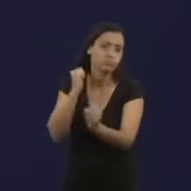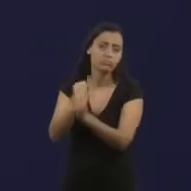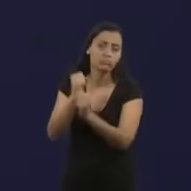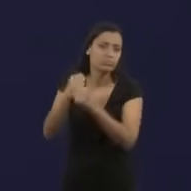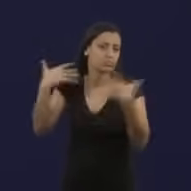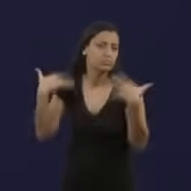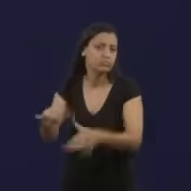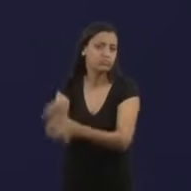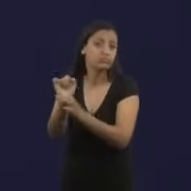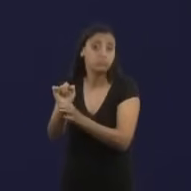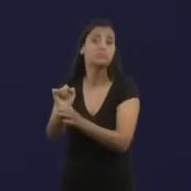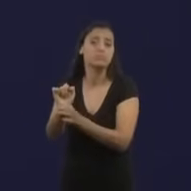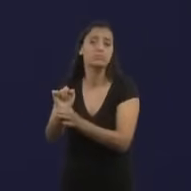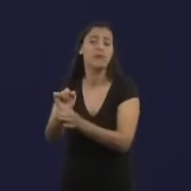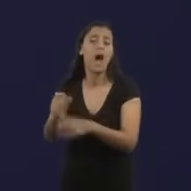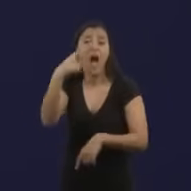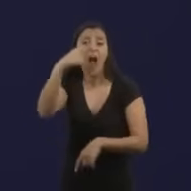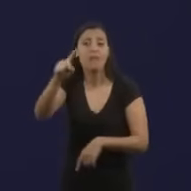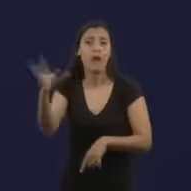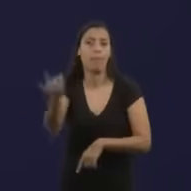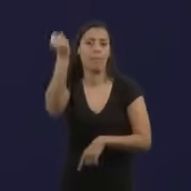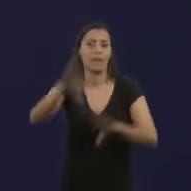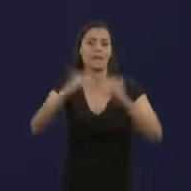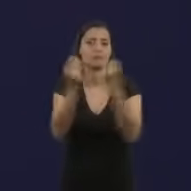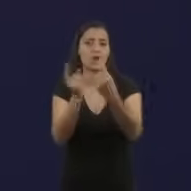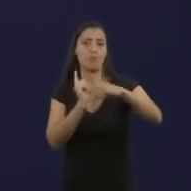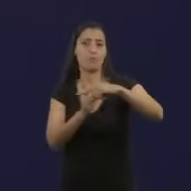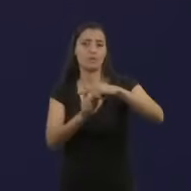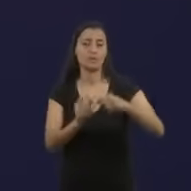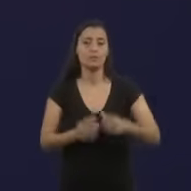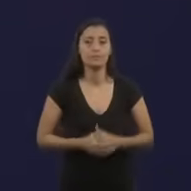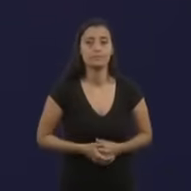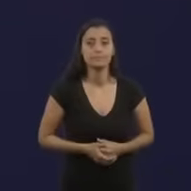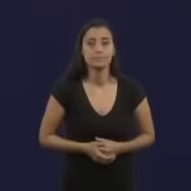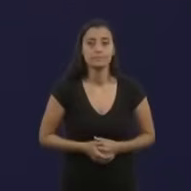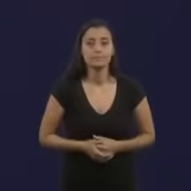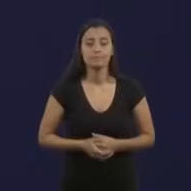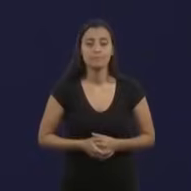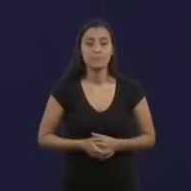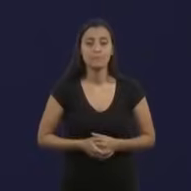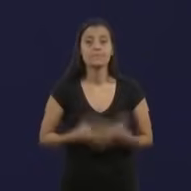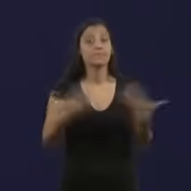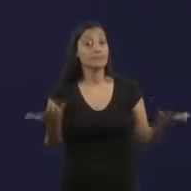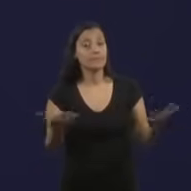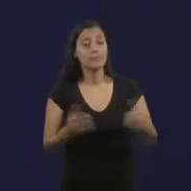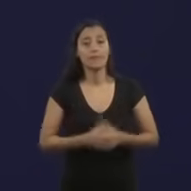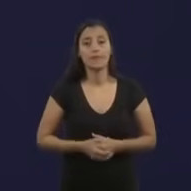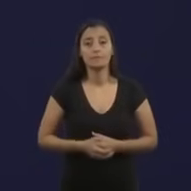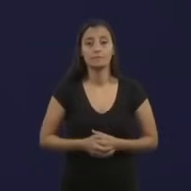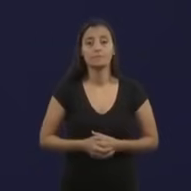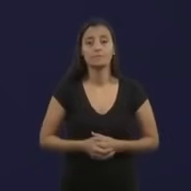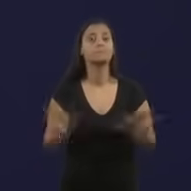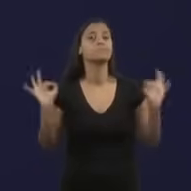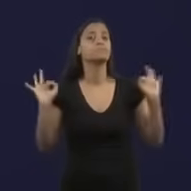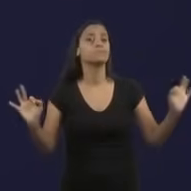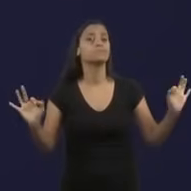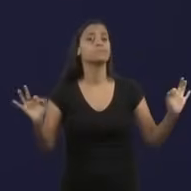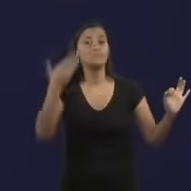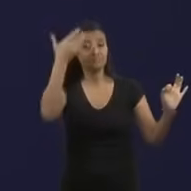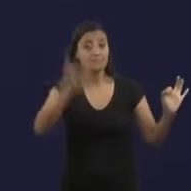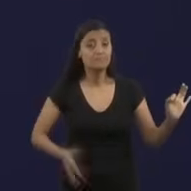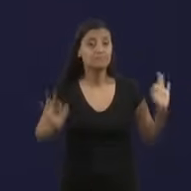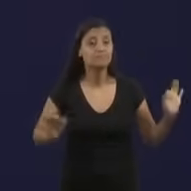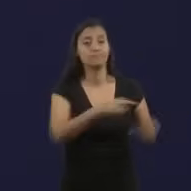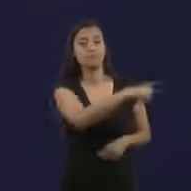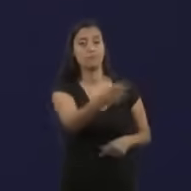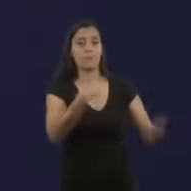que esto para que esto así así ocurra eh Bueno listo por mi parte